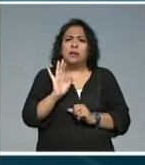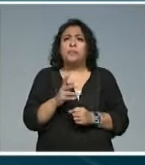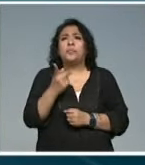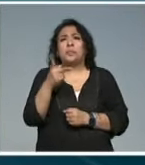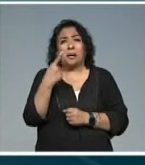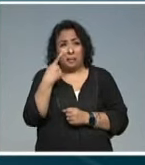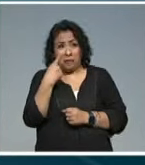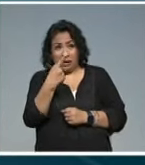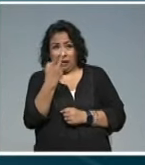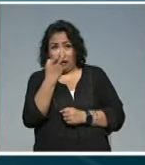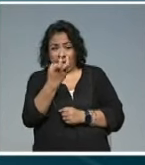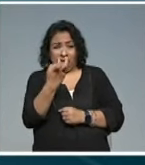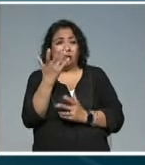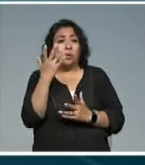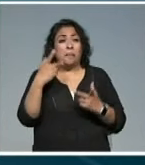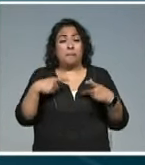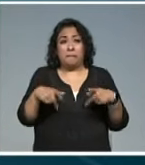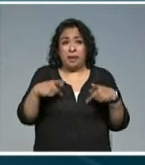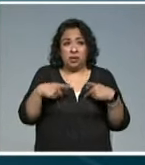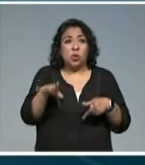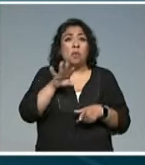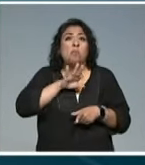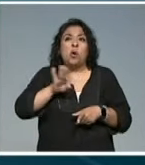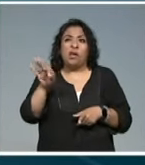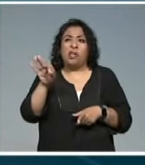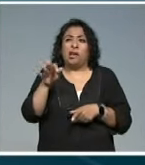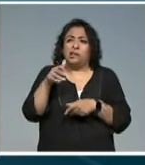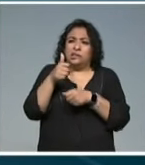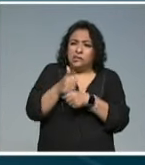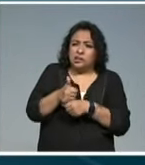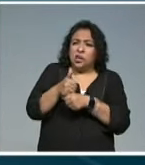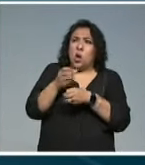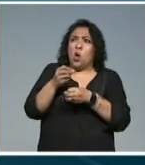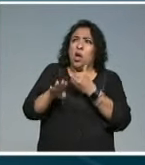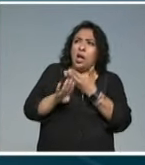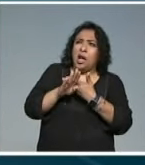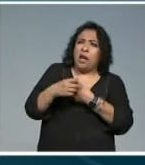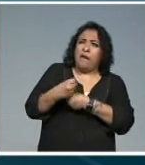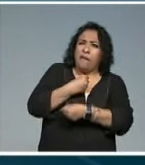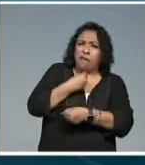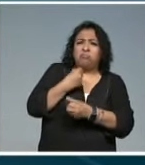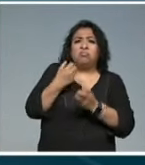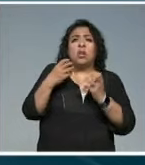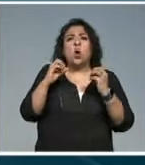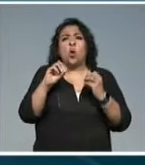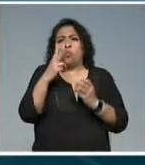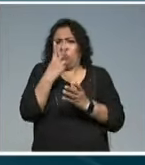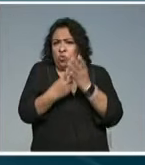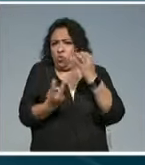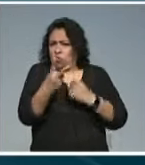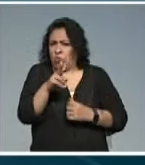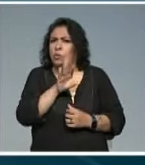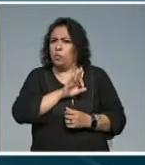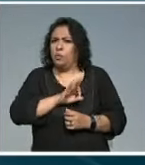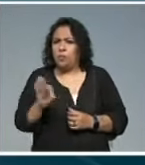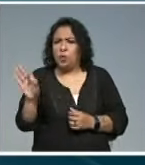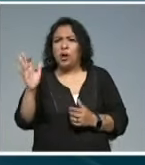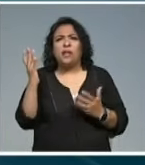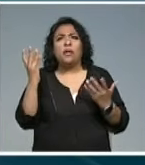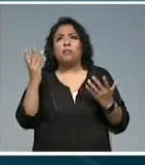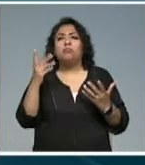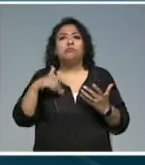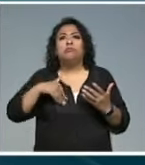Un universo donde las personas pueden ser víctimas o victimarios, o las dos cosas,